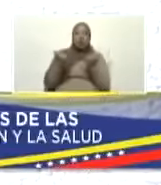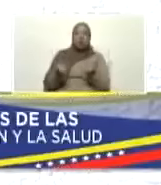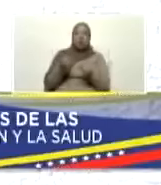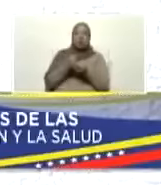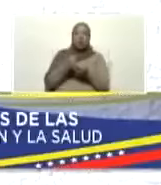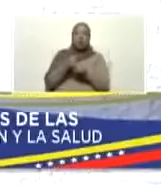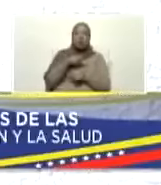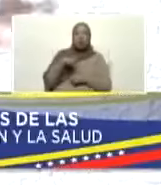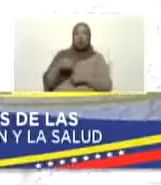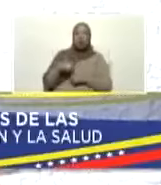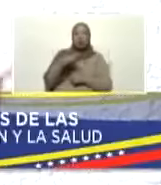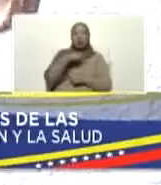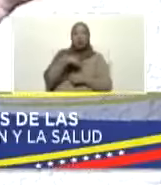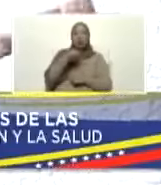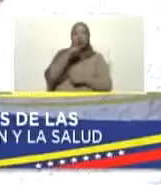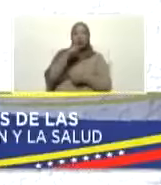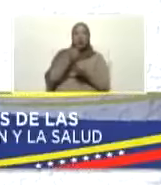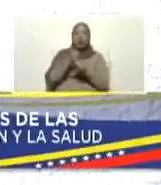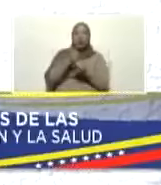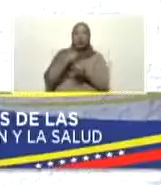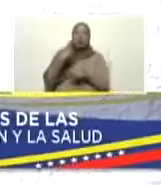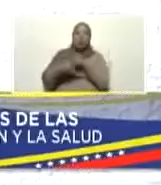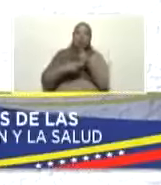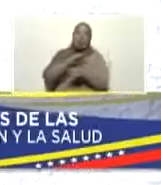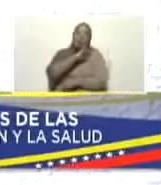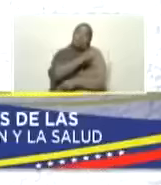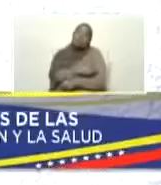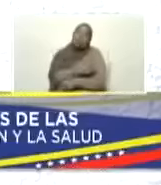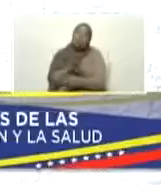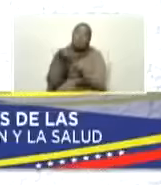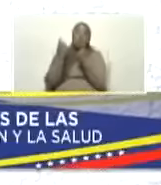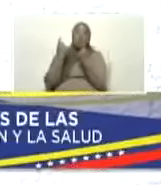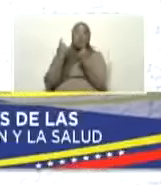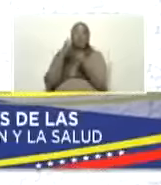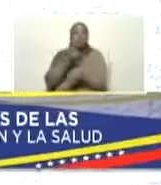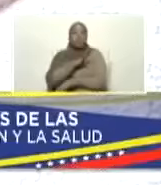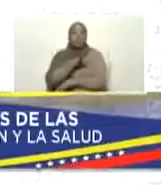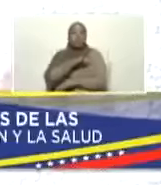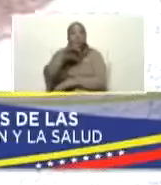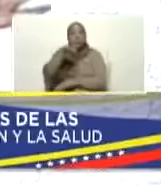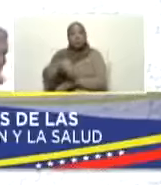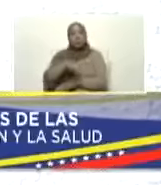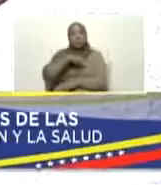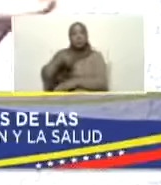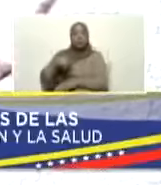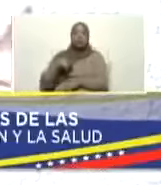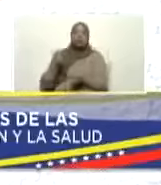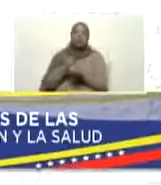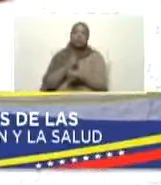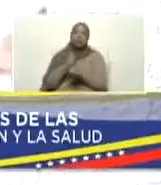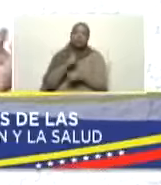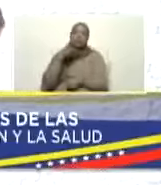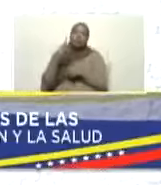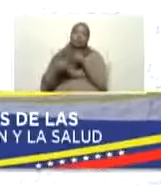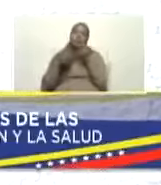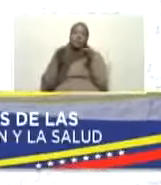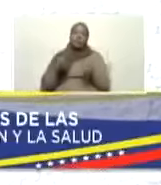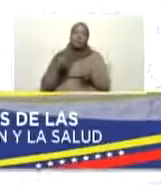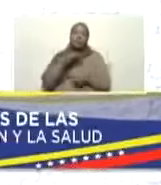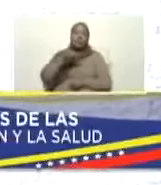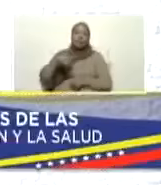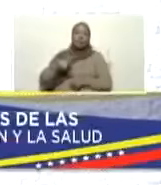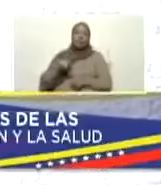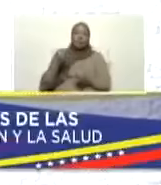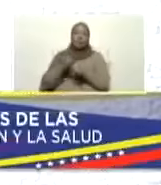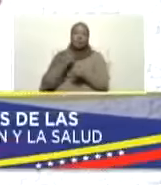nos brinda la valiosa oportunidad de poder formarnos en nuestro propio estado. Por eso invito a todos los futuros bachilleres que hoy